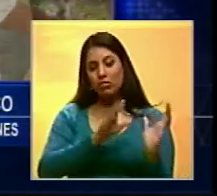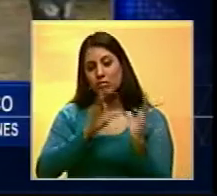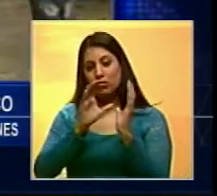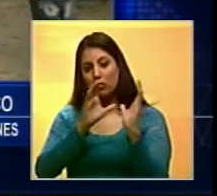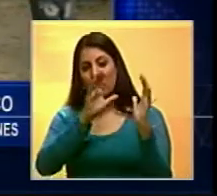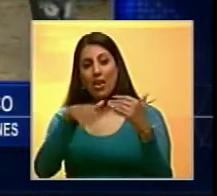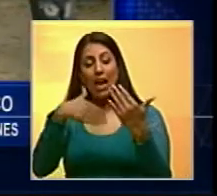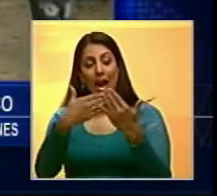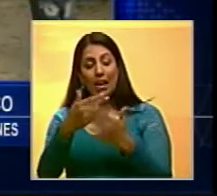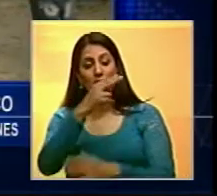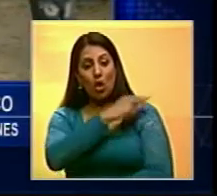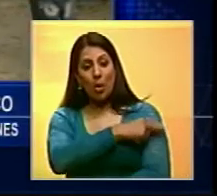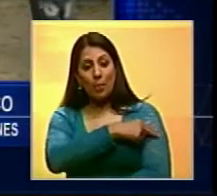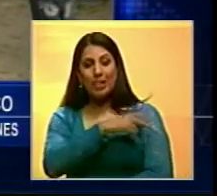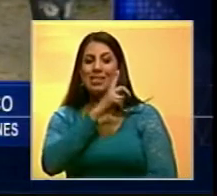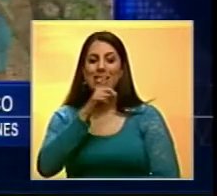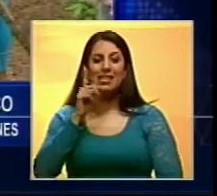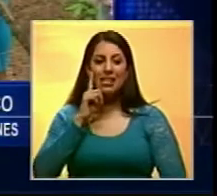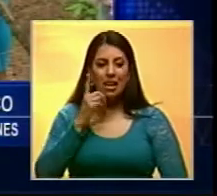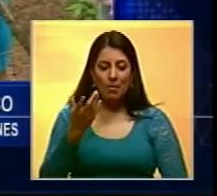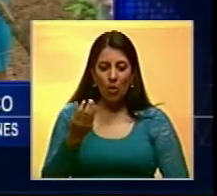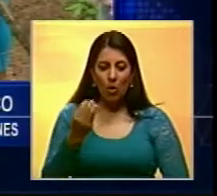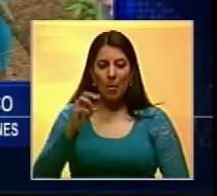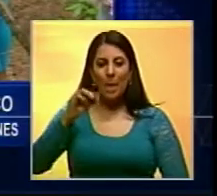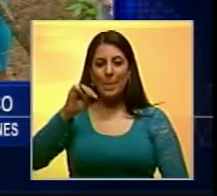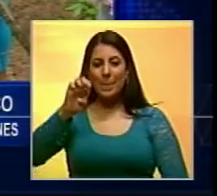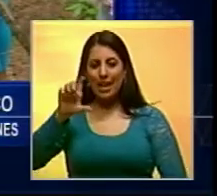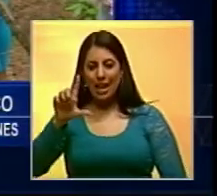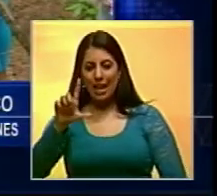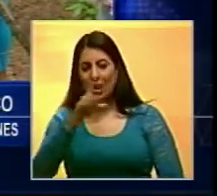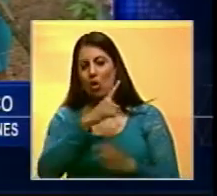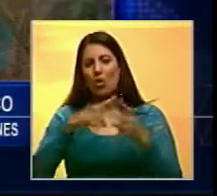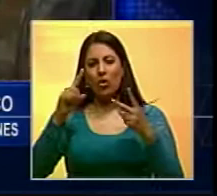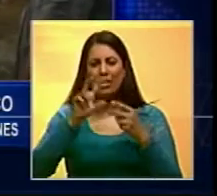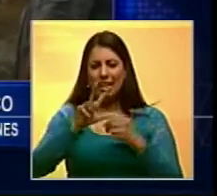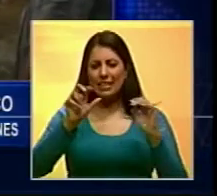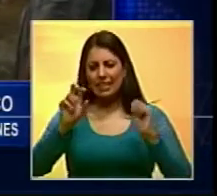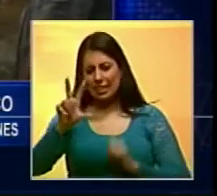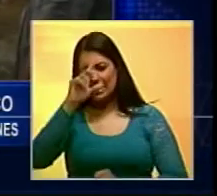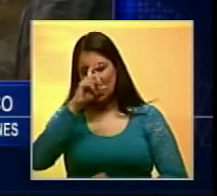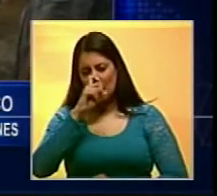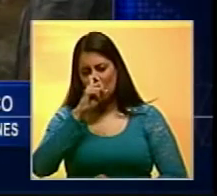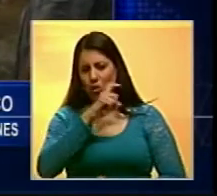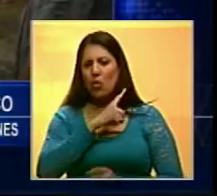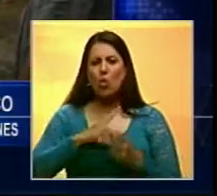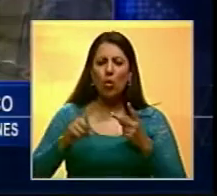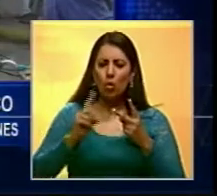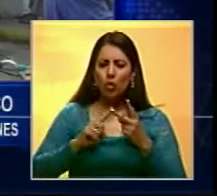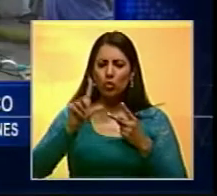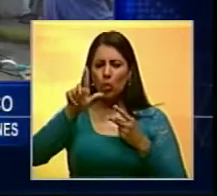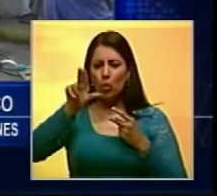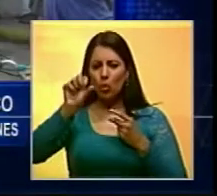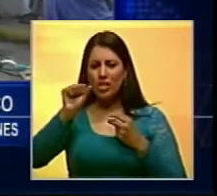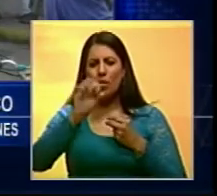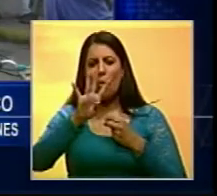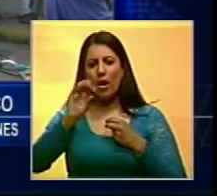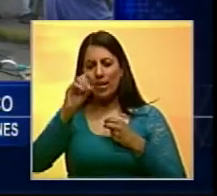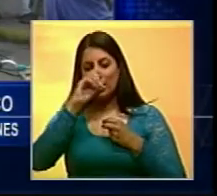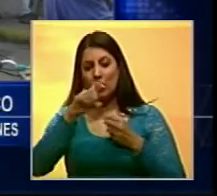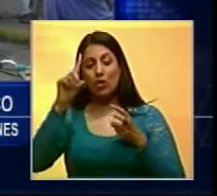al hospital de Cariaco y respondían al nombre de Miguel Ángel Acosta García, de 33 años de edad, Luis Rodríguez, de